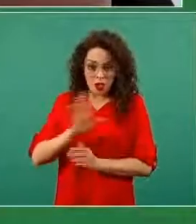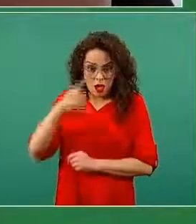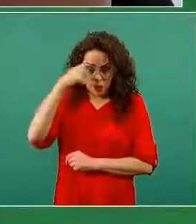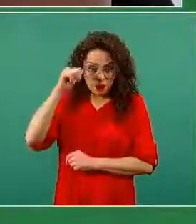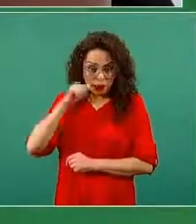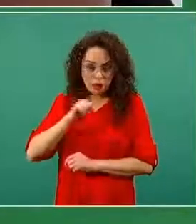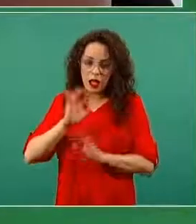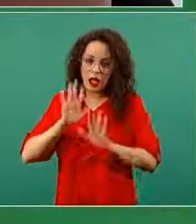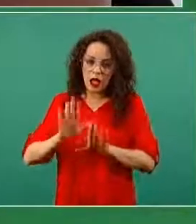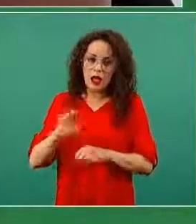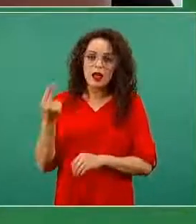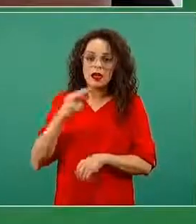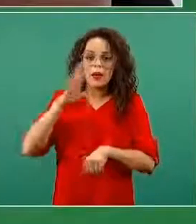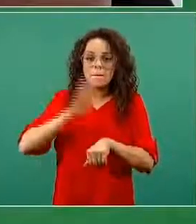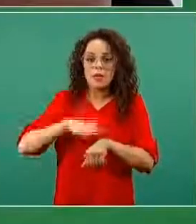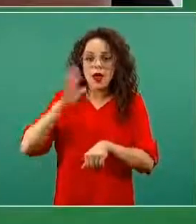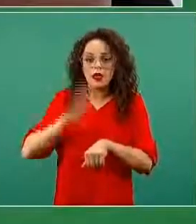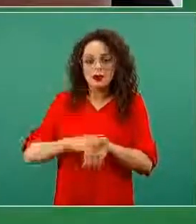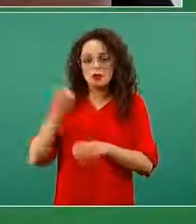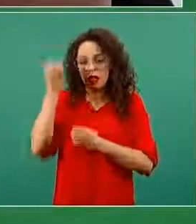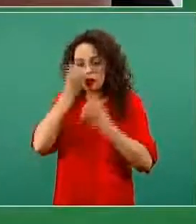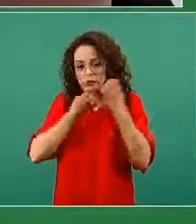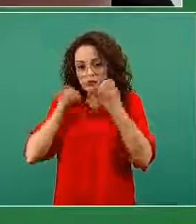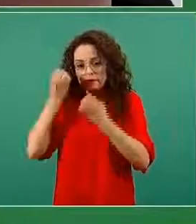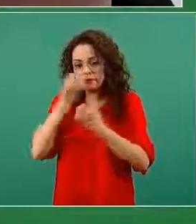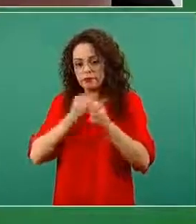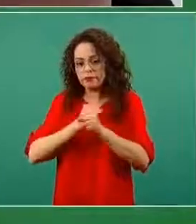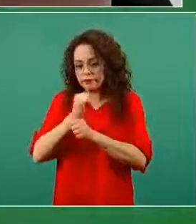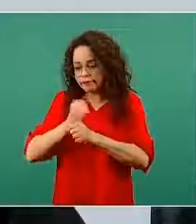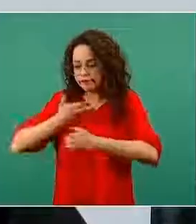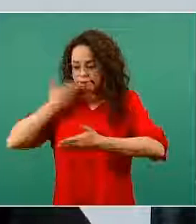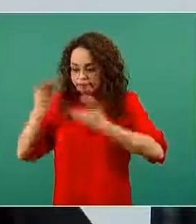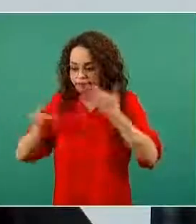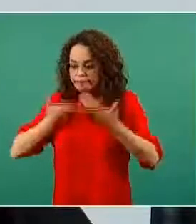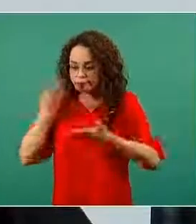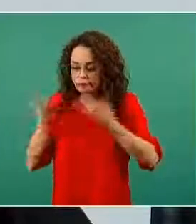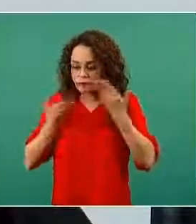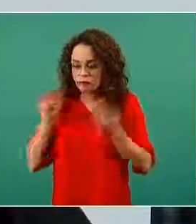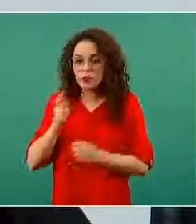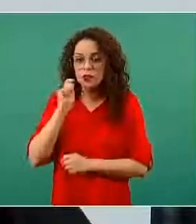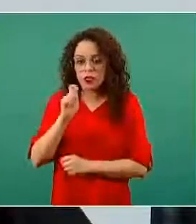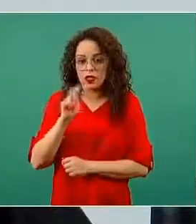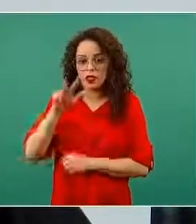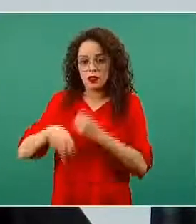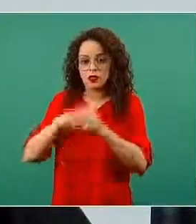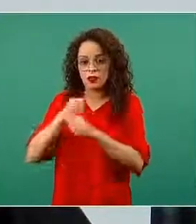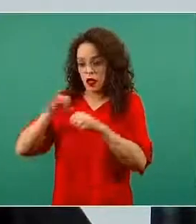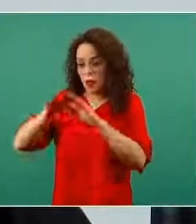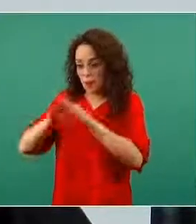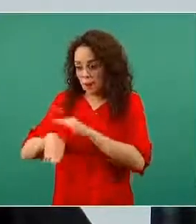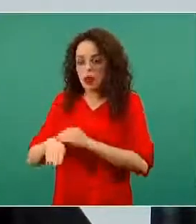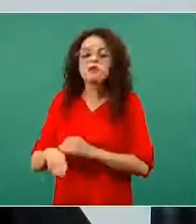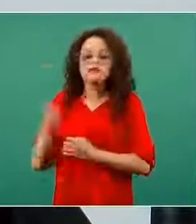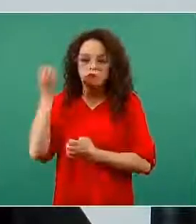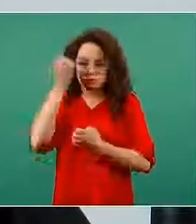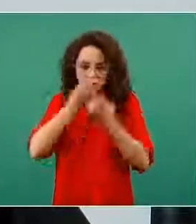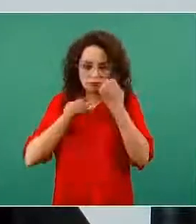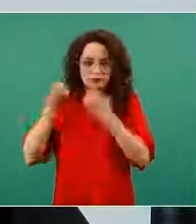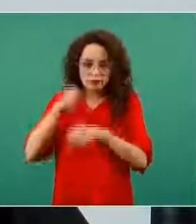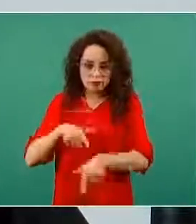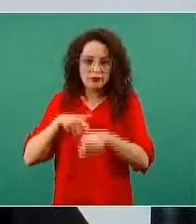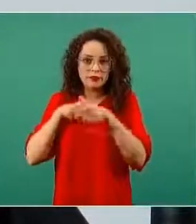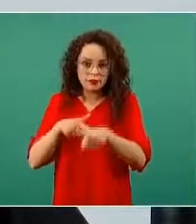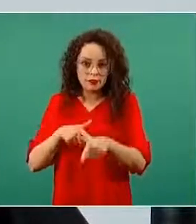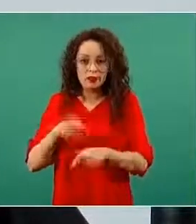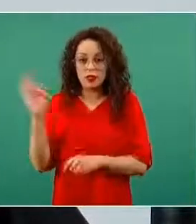más evidencia científica del uso en edades menores a 18 años, posiblemente modifiquemos